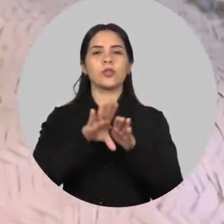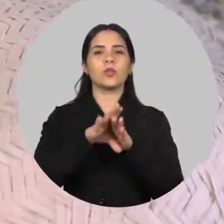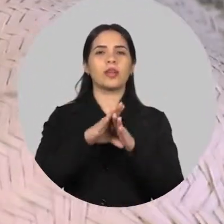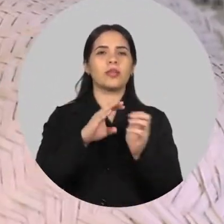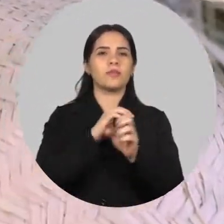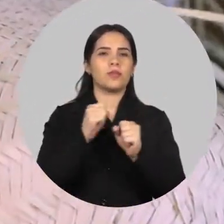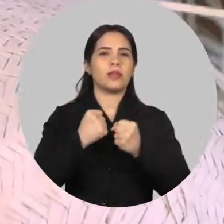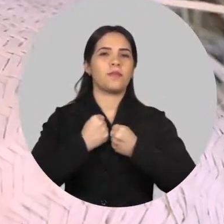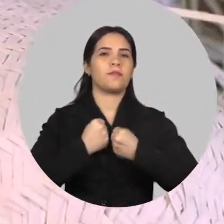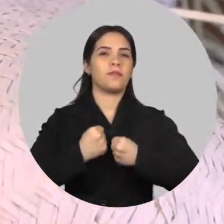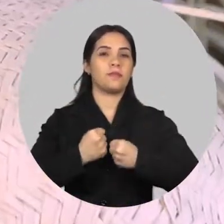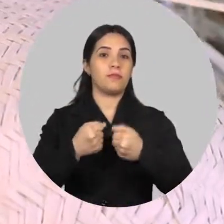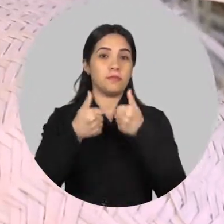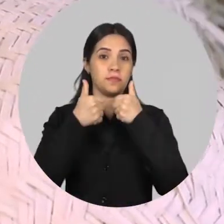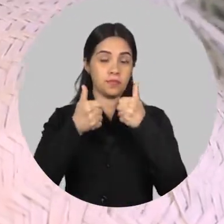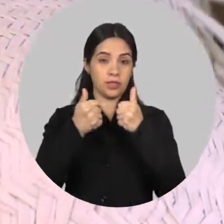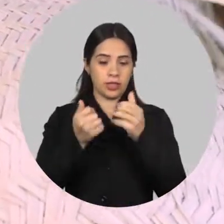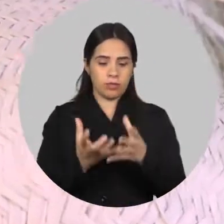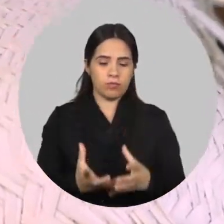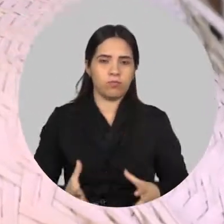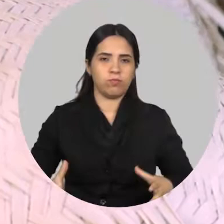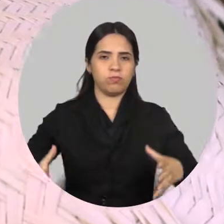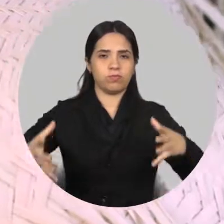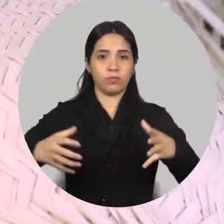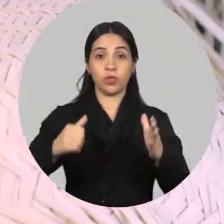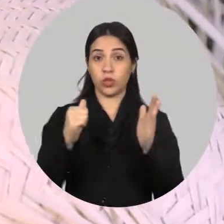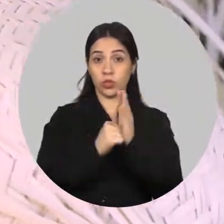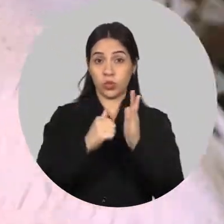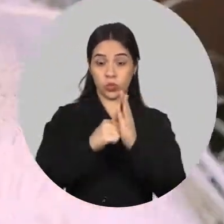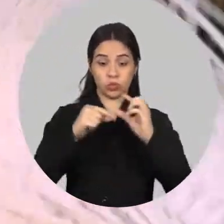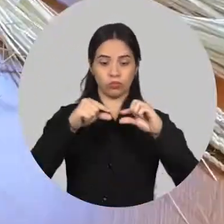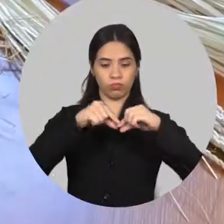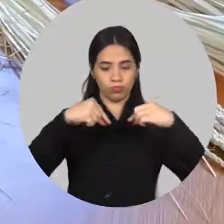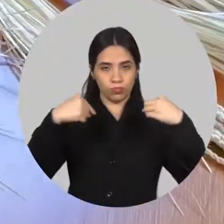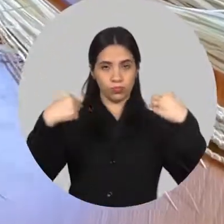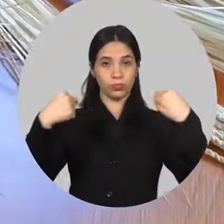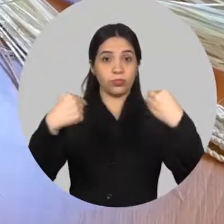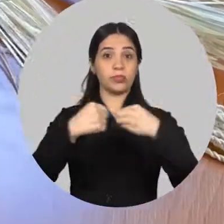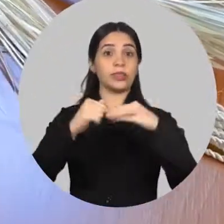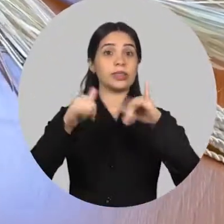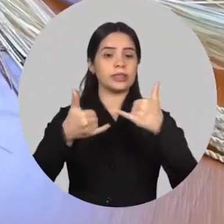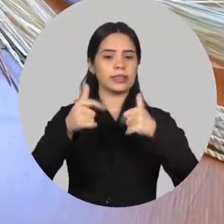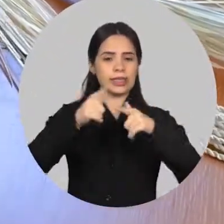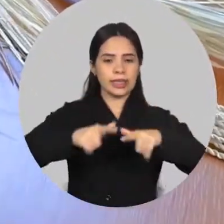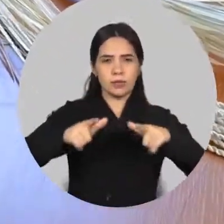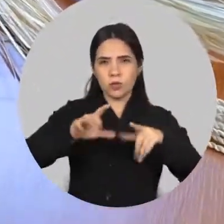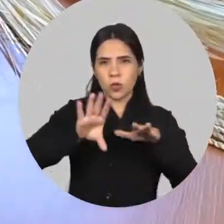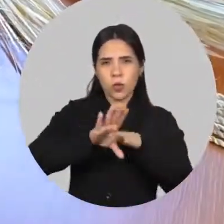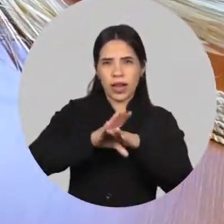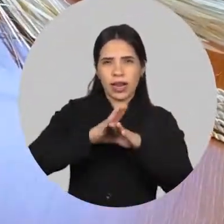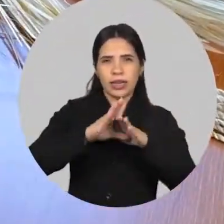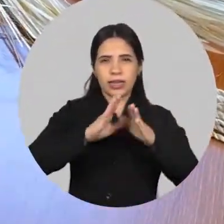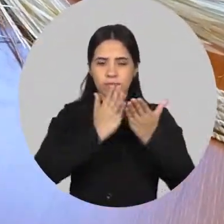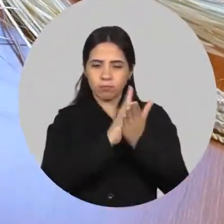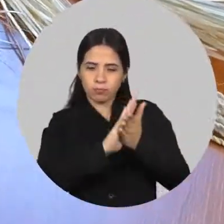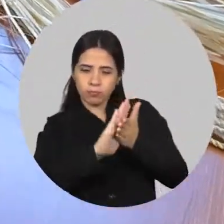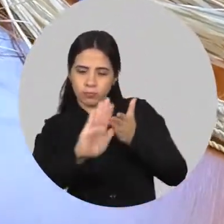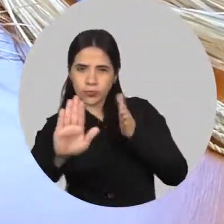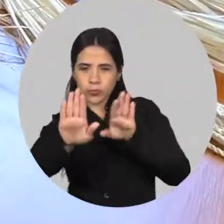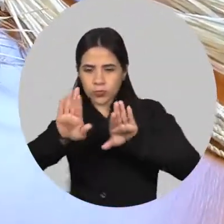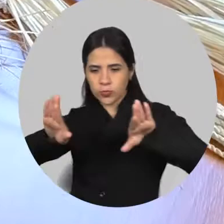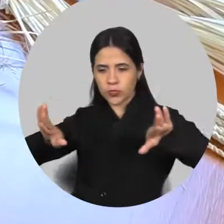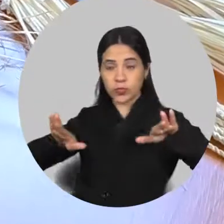la suficiente resistencia, que una vez que nosotros hagamos la limpieza de todo lo que nos sobra de